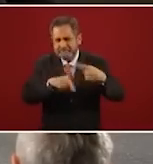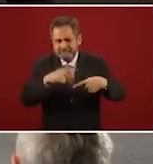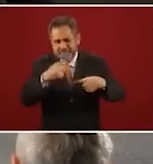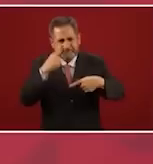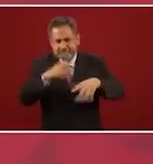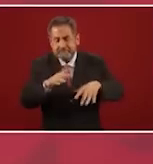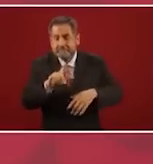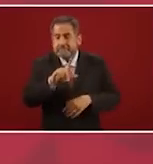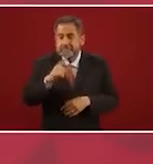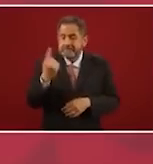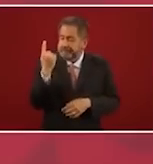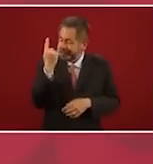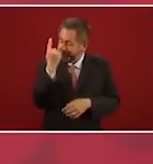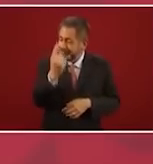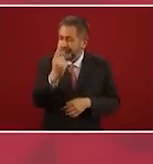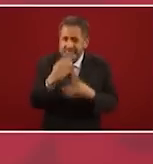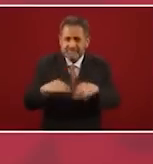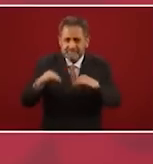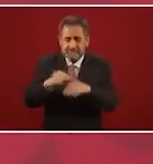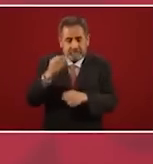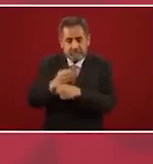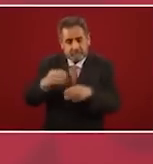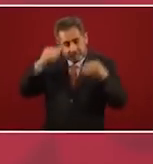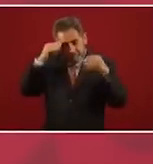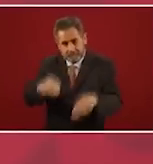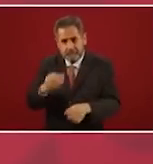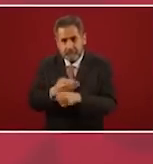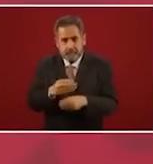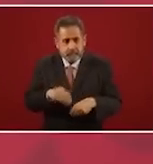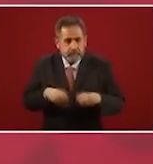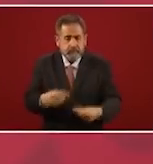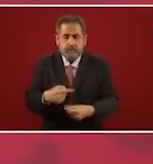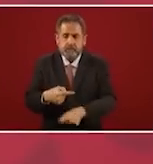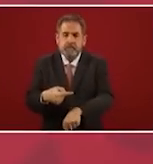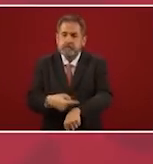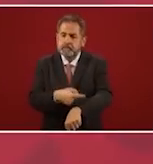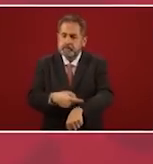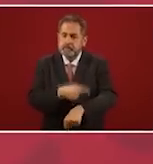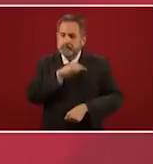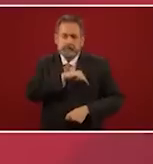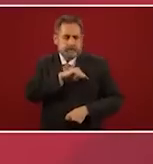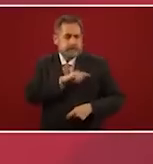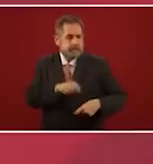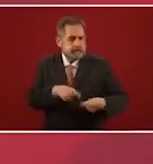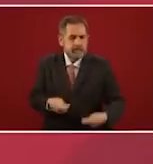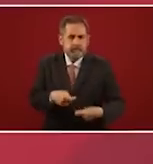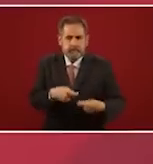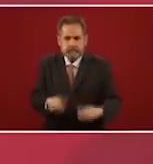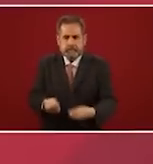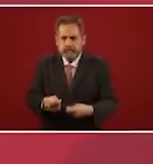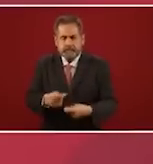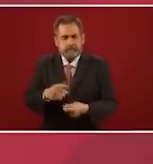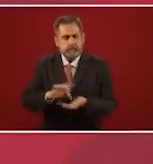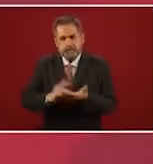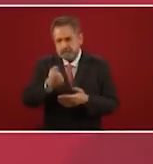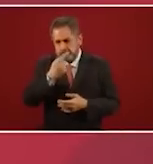ahora es que se suministren los medicamentos y que los